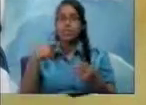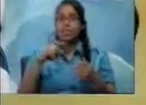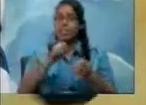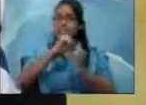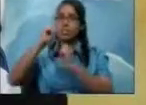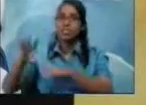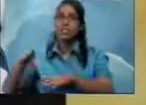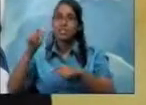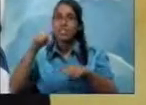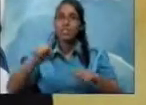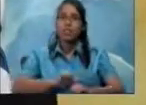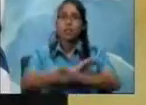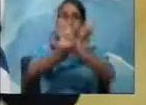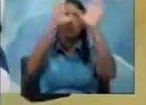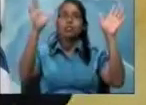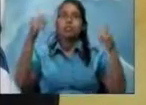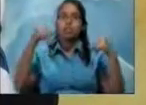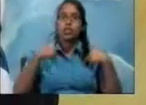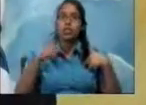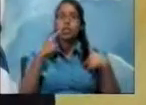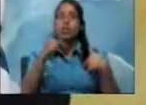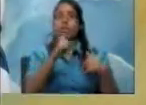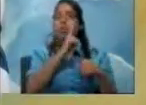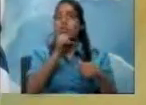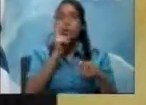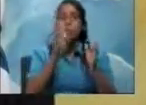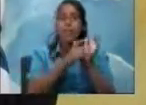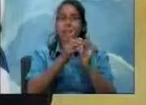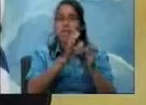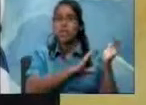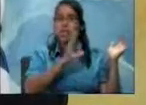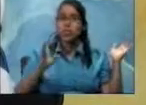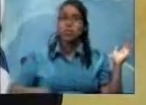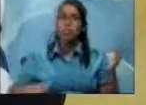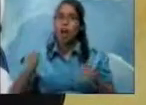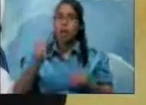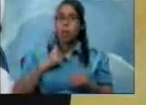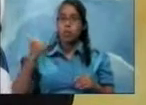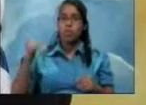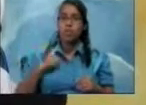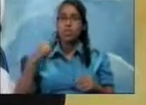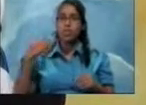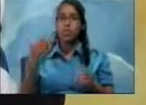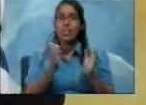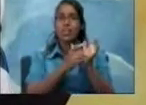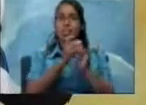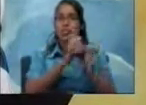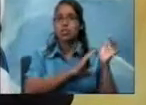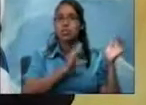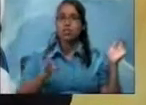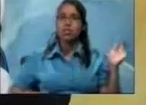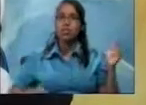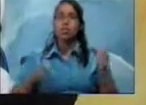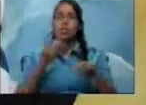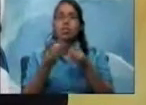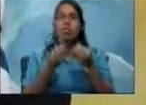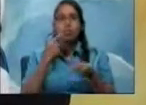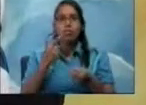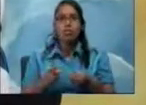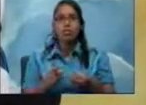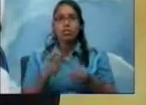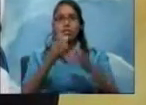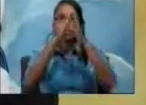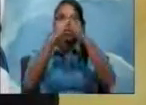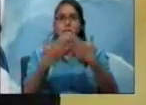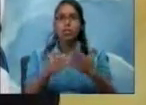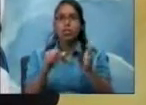esta mañana yo le digo en el nombre del señor Aprovechando que Jesucristo el resucitado está aquí como dice la escritura que donde hay dos o